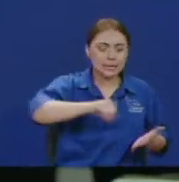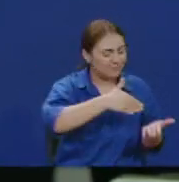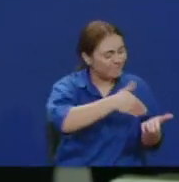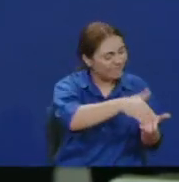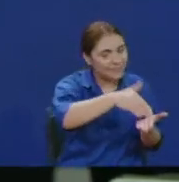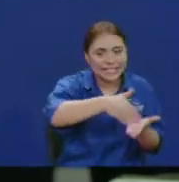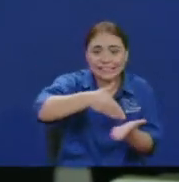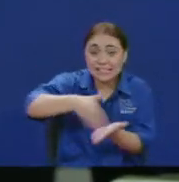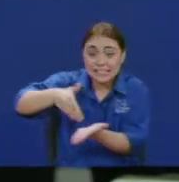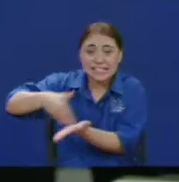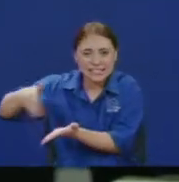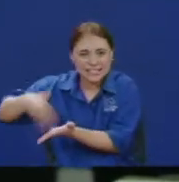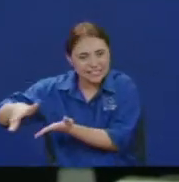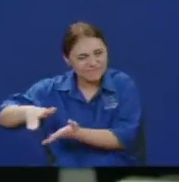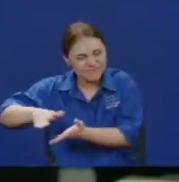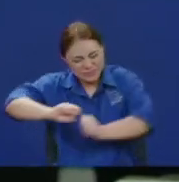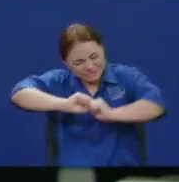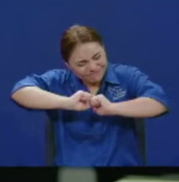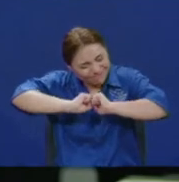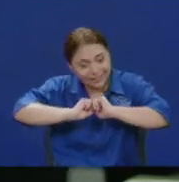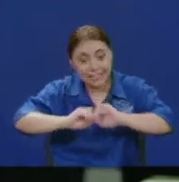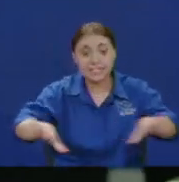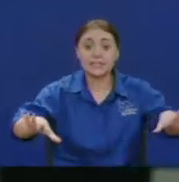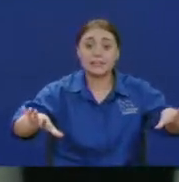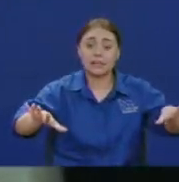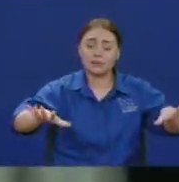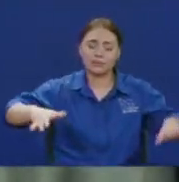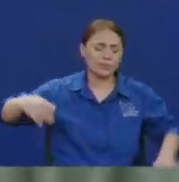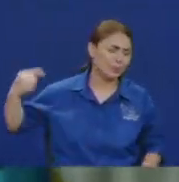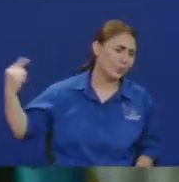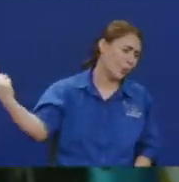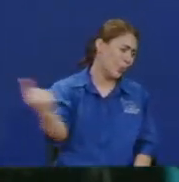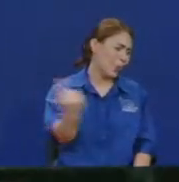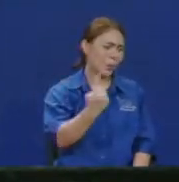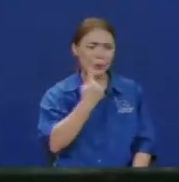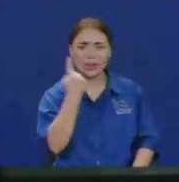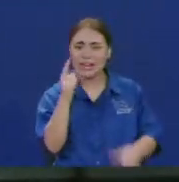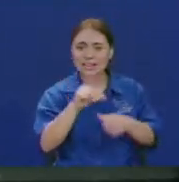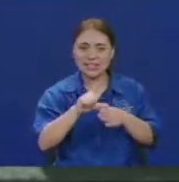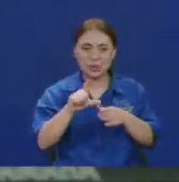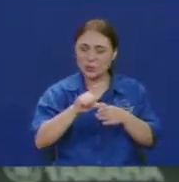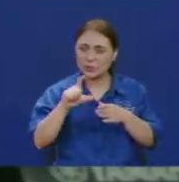boca extirpen definitivamente todo hablar mal,